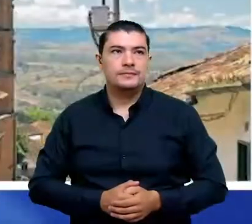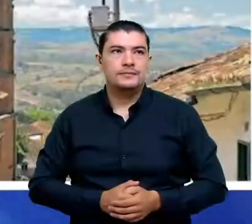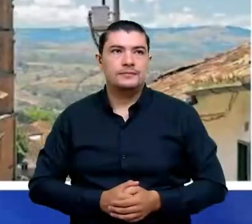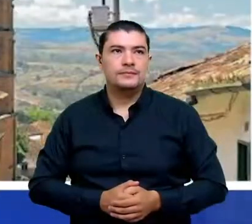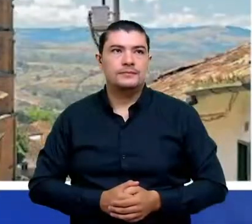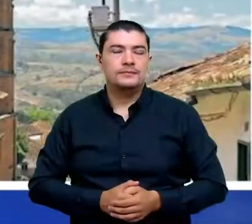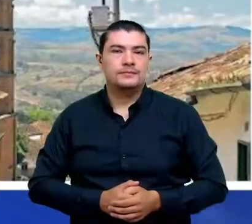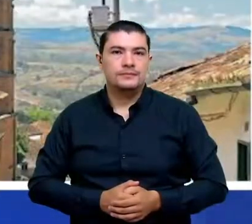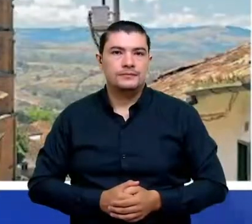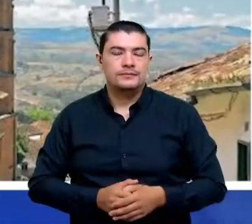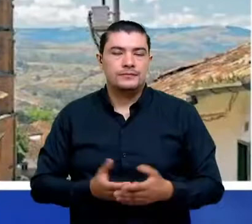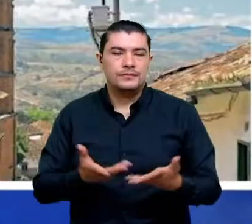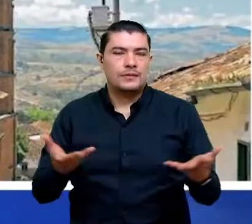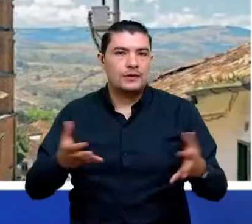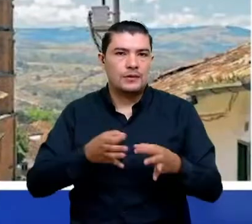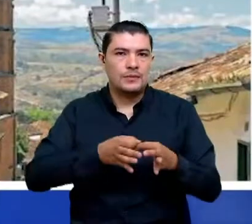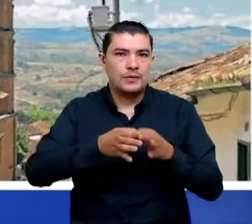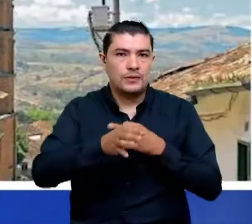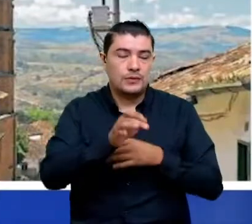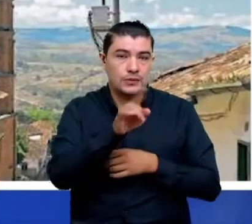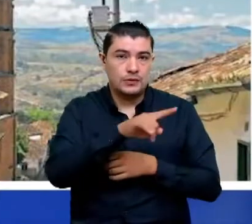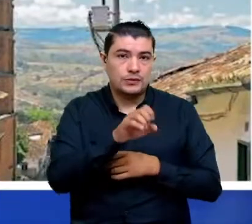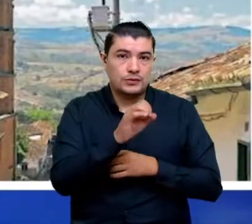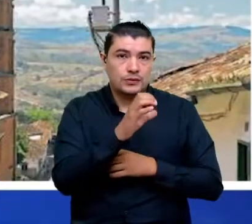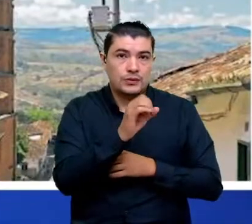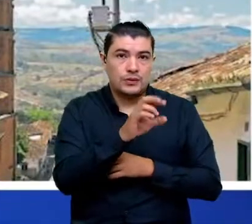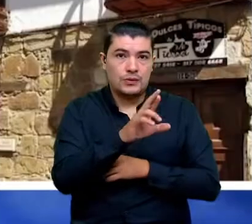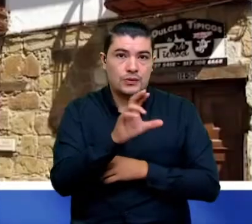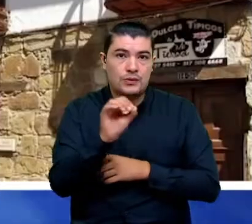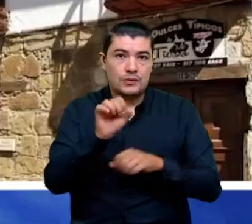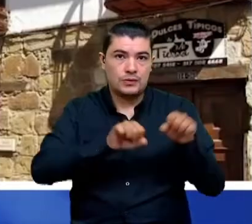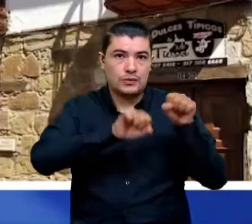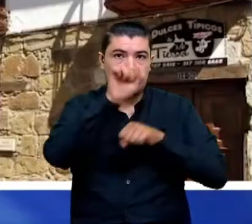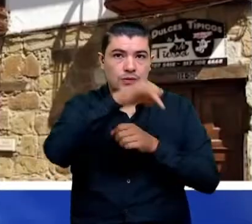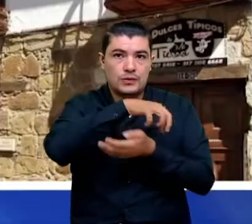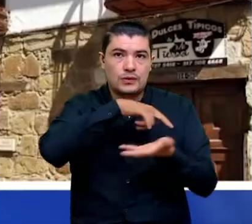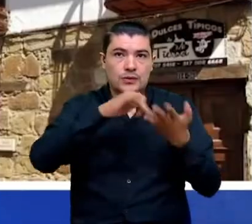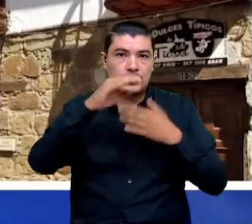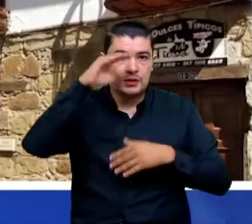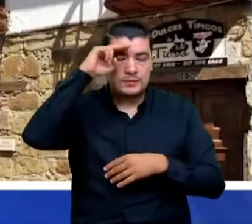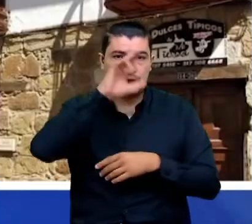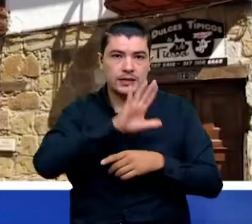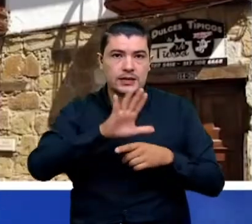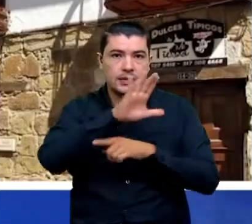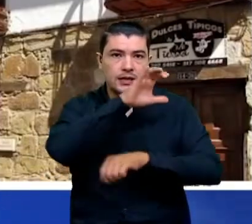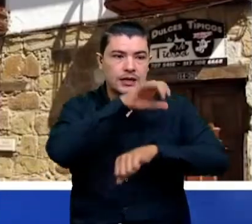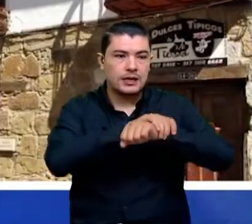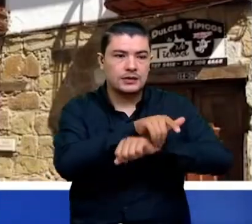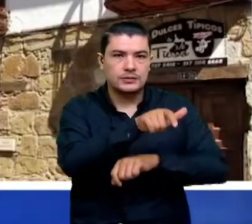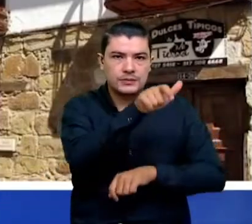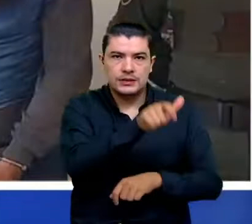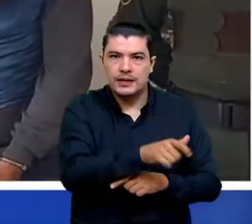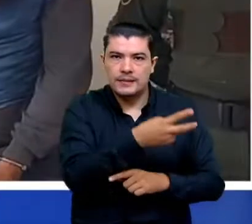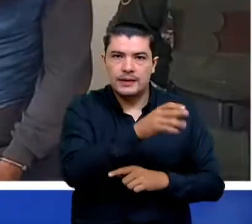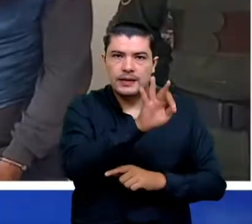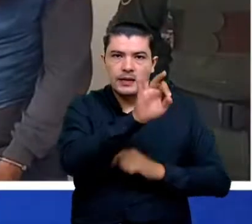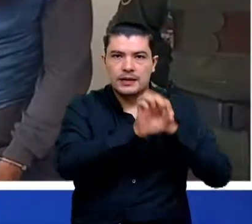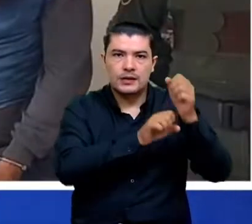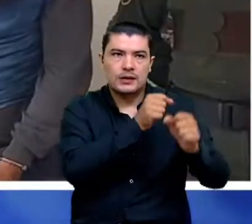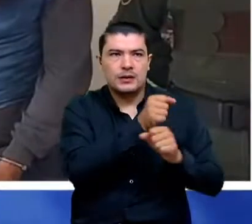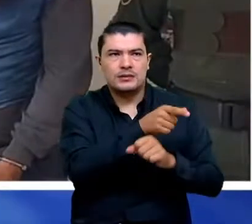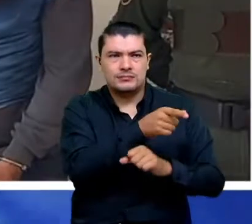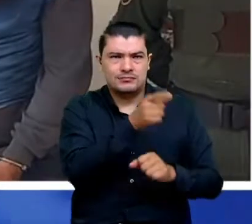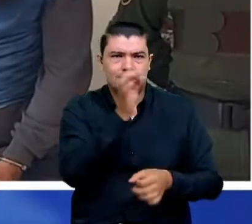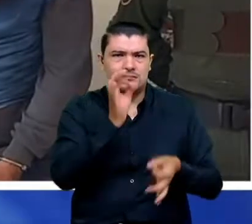en el municipio del socorro santander la policía nacional capturó a un sujeto de 28 años de edad que era solicitado por